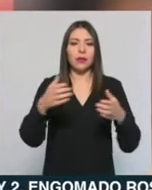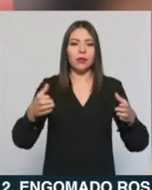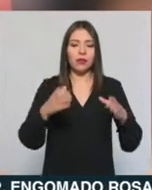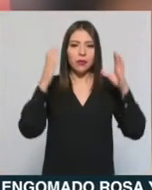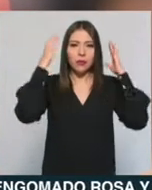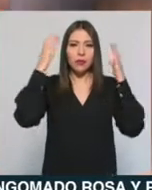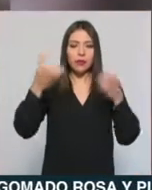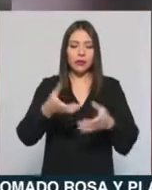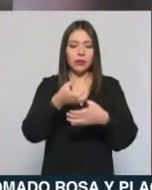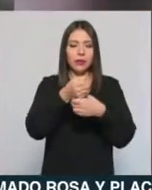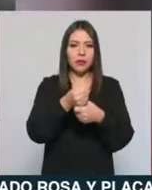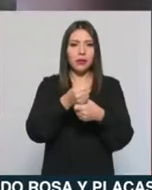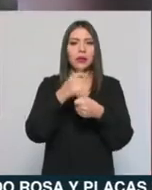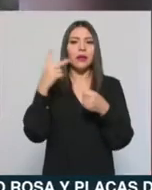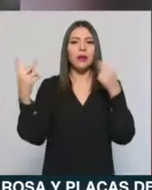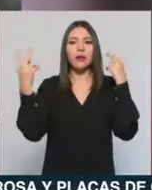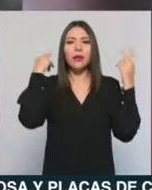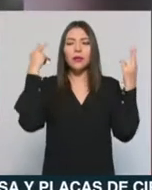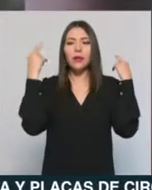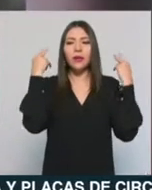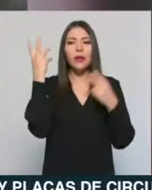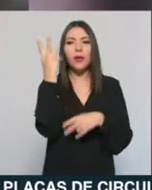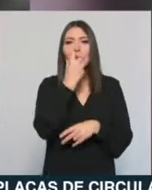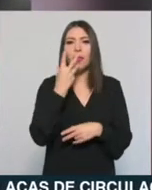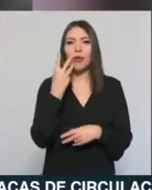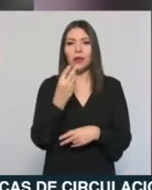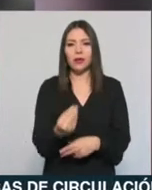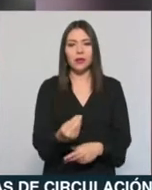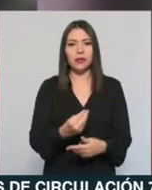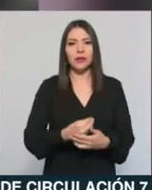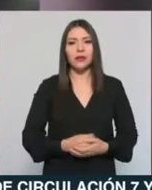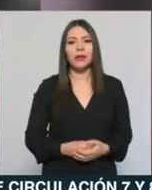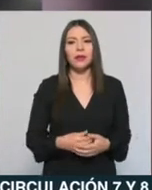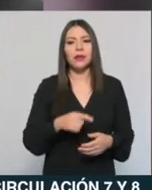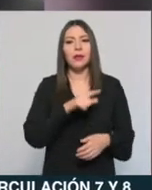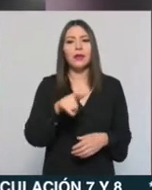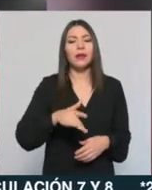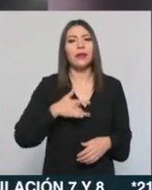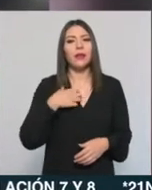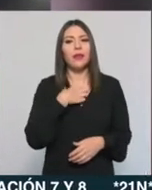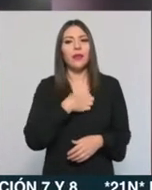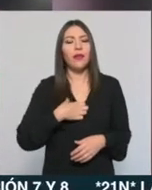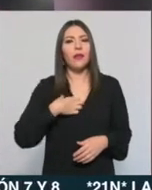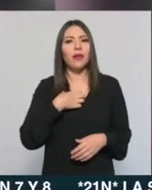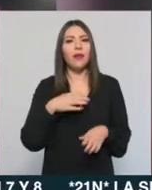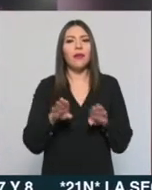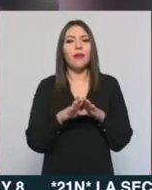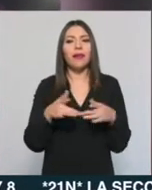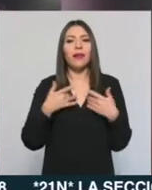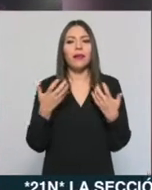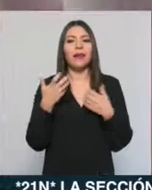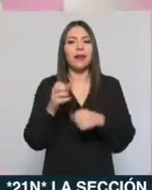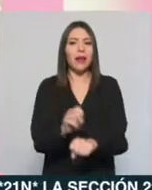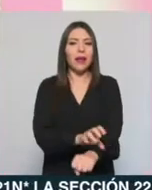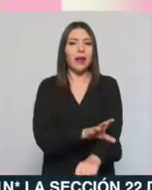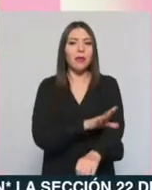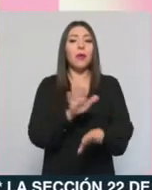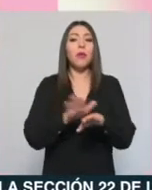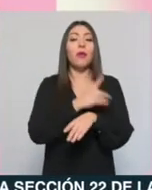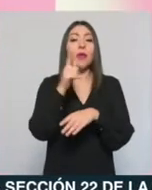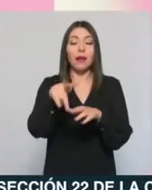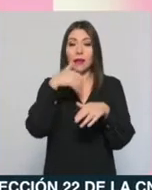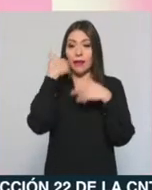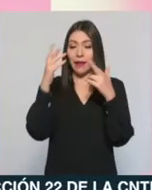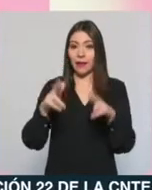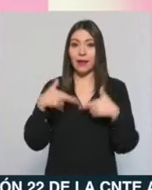les regalo un corte padre. Las dejas, ¿no?, bien. Las dejo, ¿no?, emocionadas porque lo que están haciendo tiene un sentimiento, pero